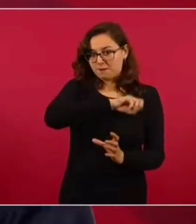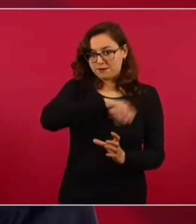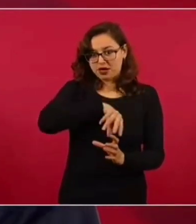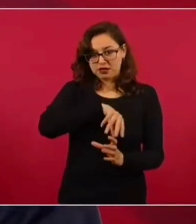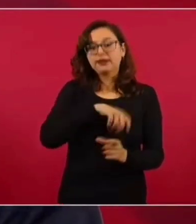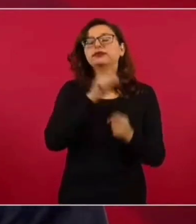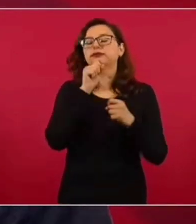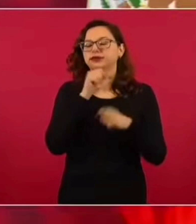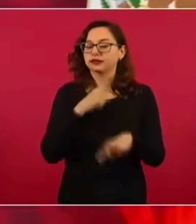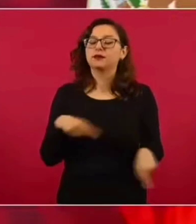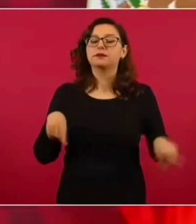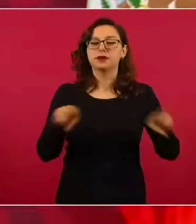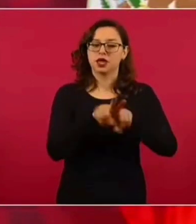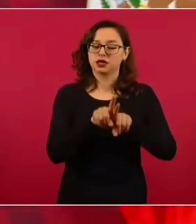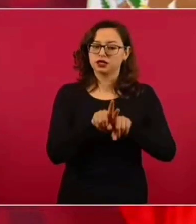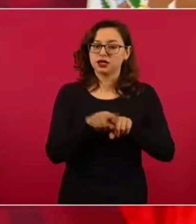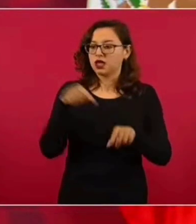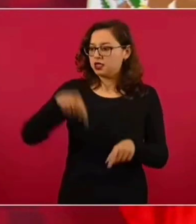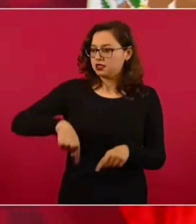pública,